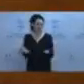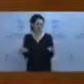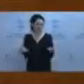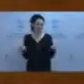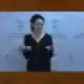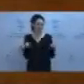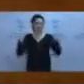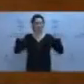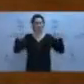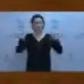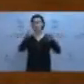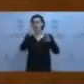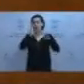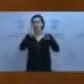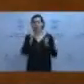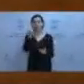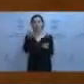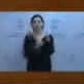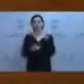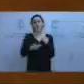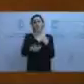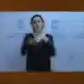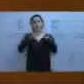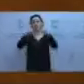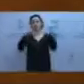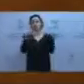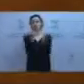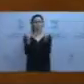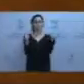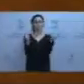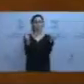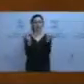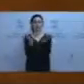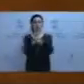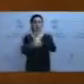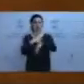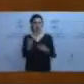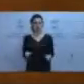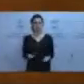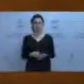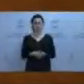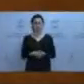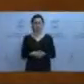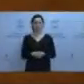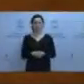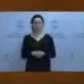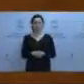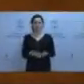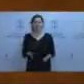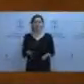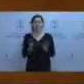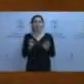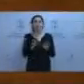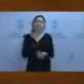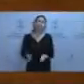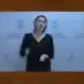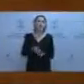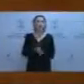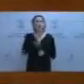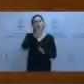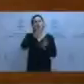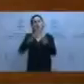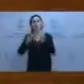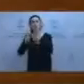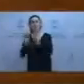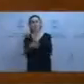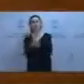tratando de menoscabar económicamente a las salas. ¿Por qué? Pues vuelven a recogerlo aquí en estas 109 páginas más